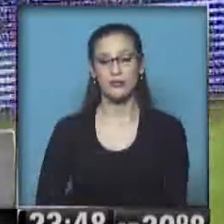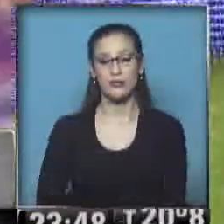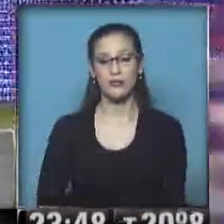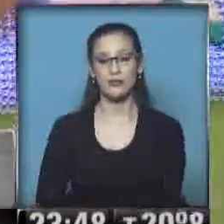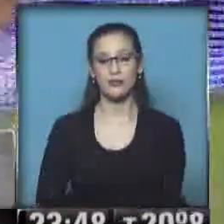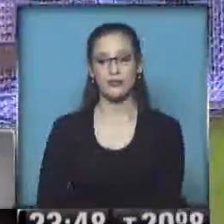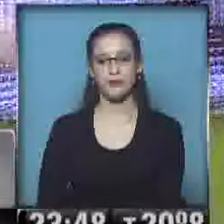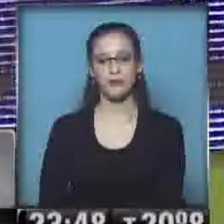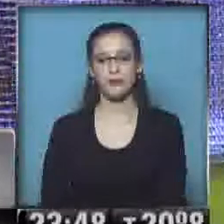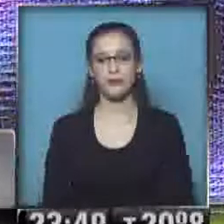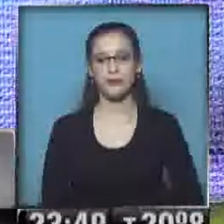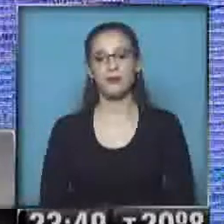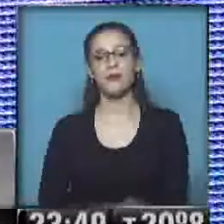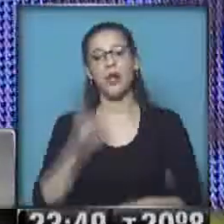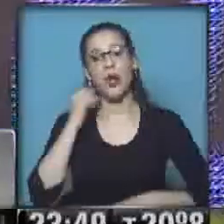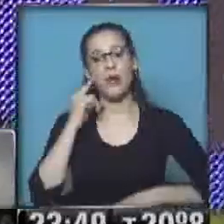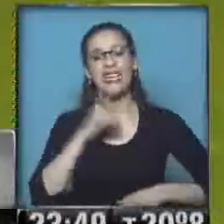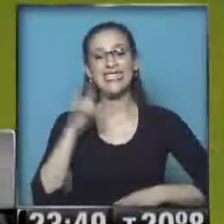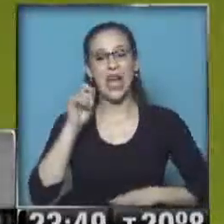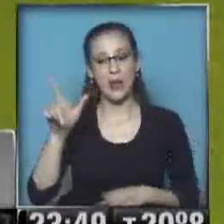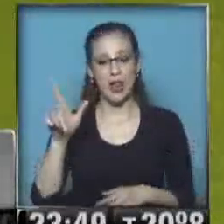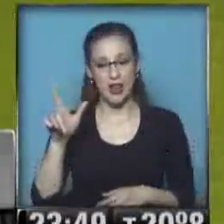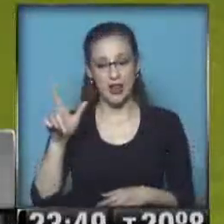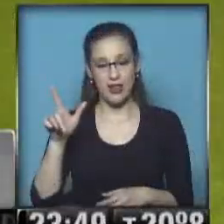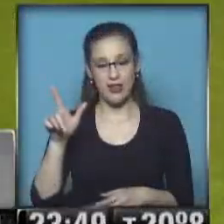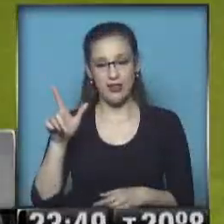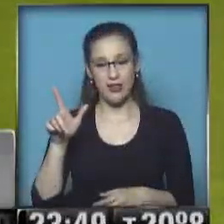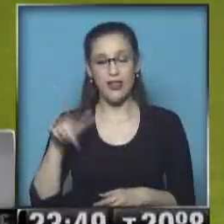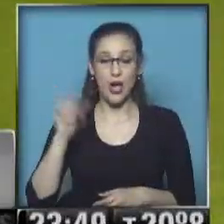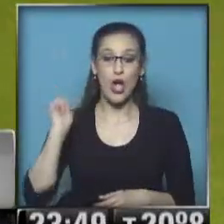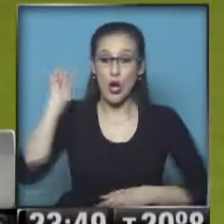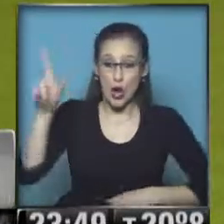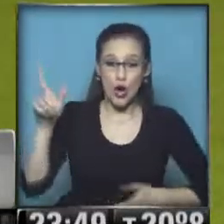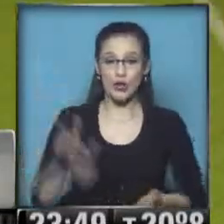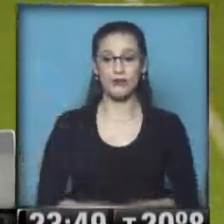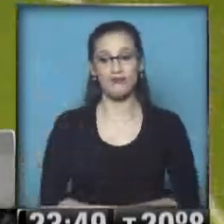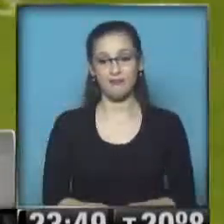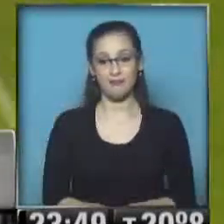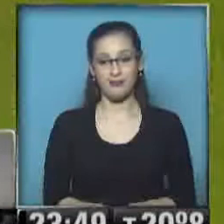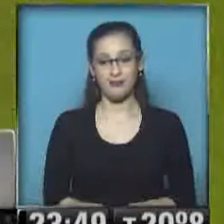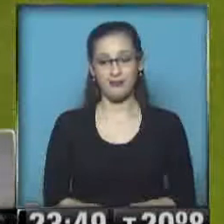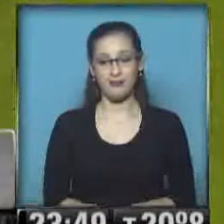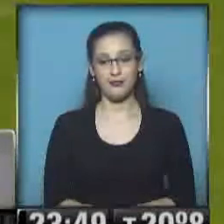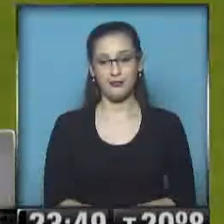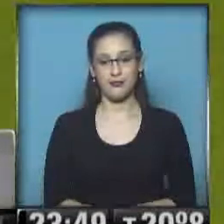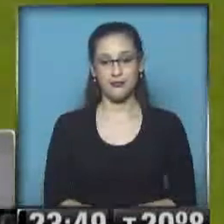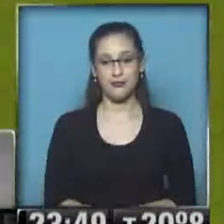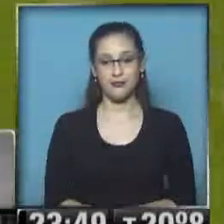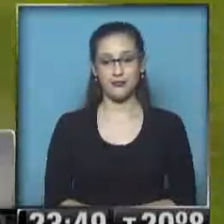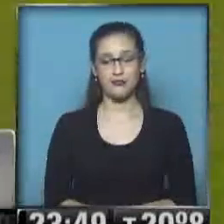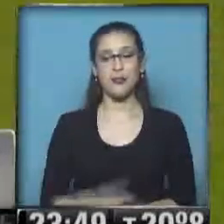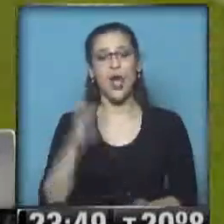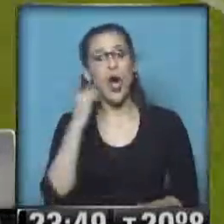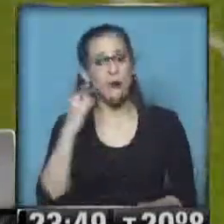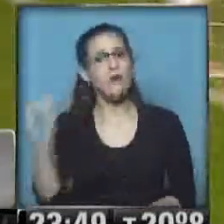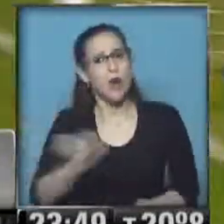Itabel para poner un tanto más. De esta forma lo festejaba Itabel, que iba a ser una de las figuras del partido,